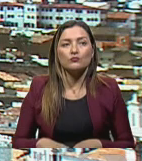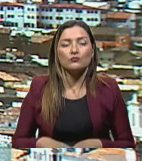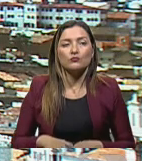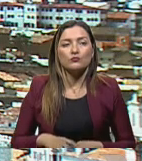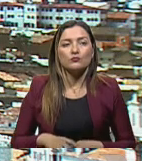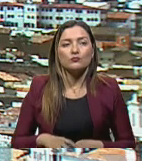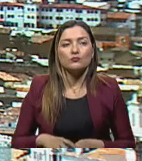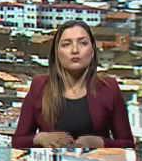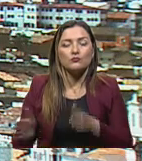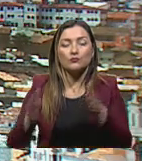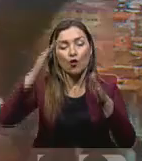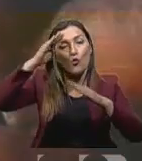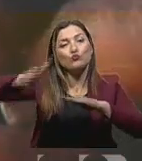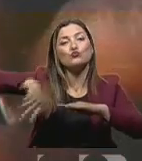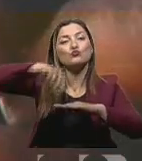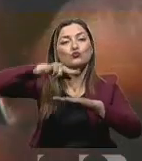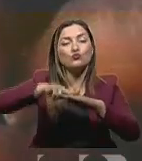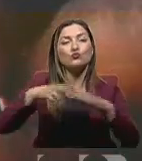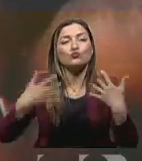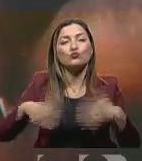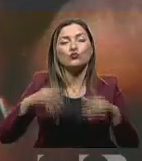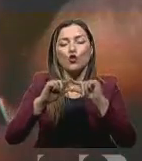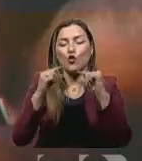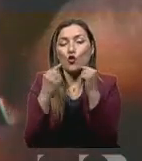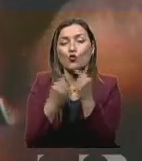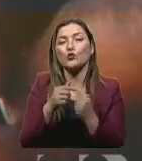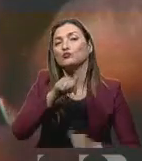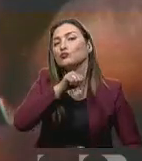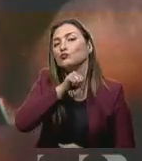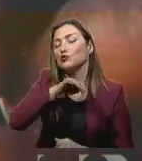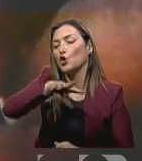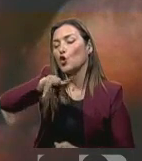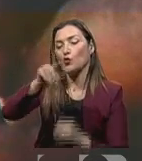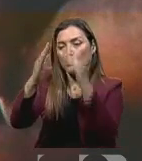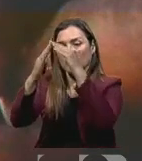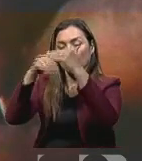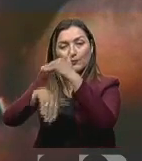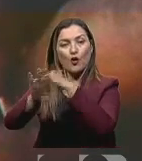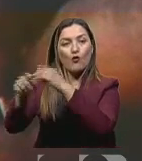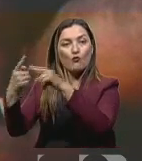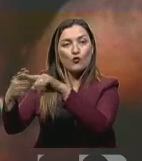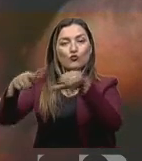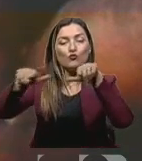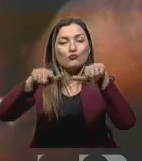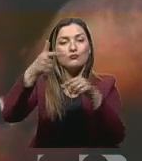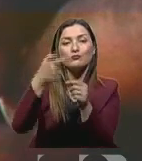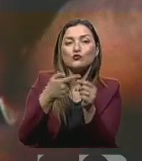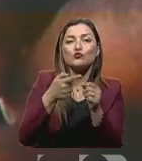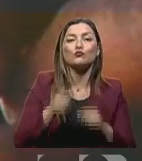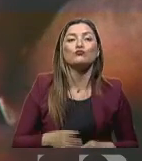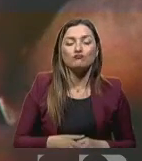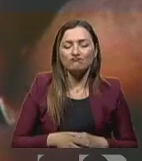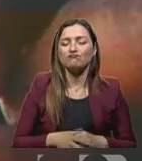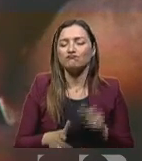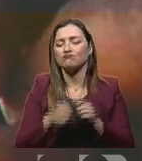la Policía Nacional desarticuló una banda que se dedicaba al robo de domicilios en varios sectores de Quito se trata de